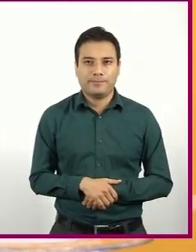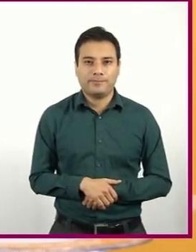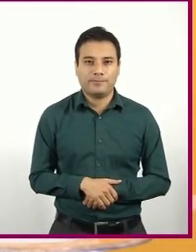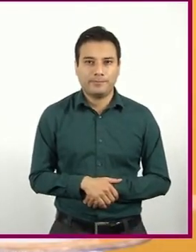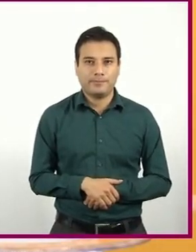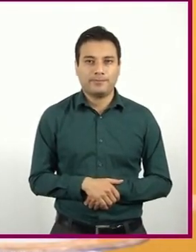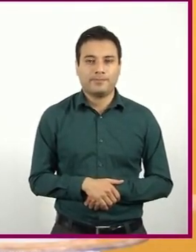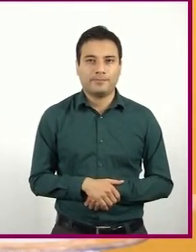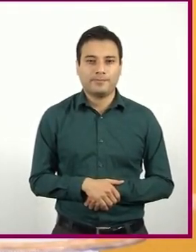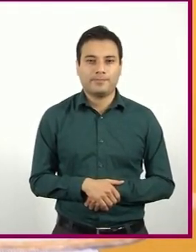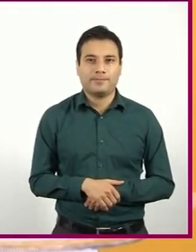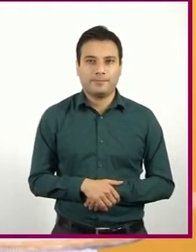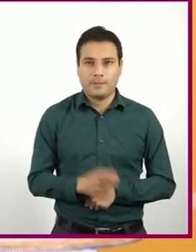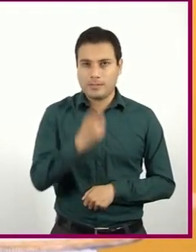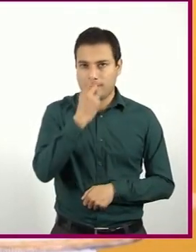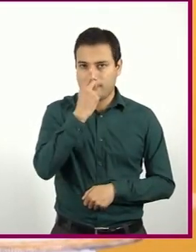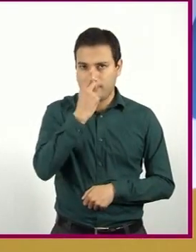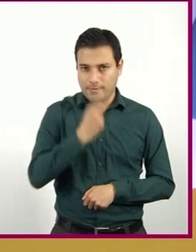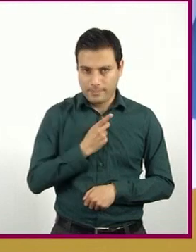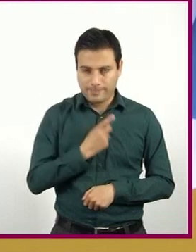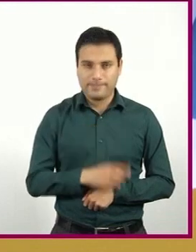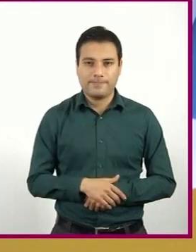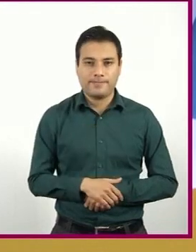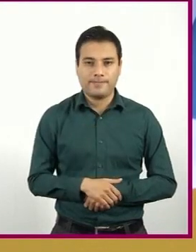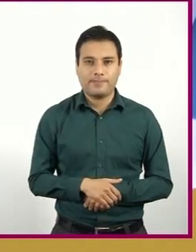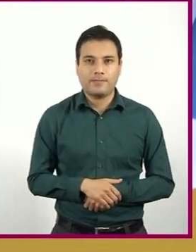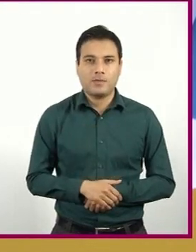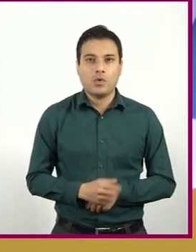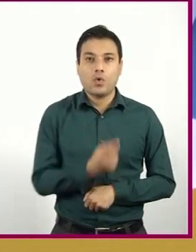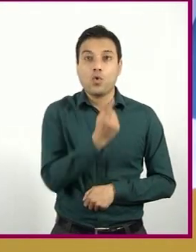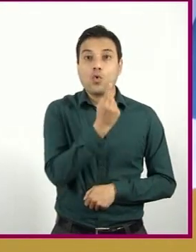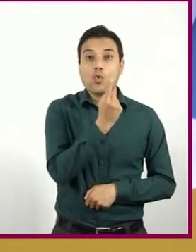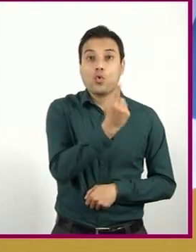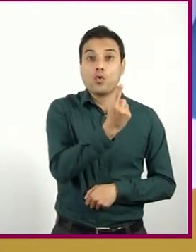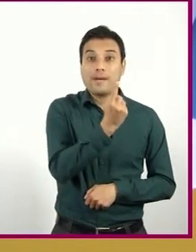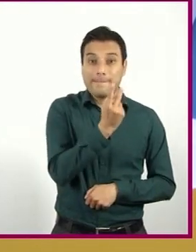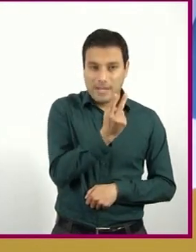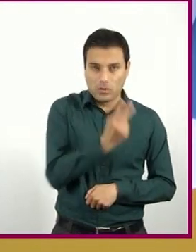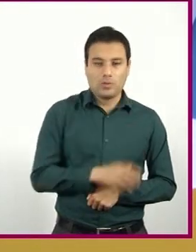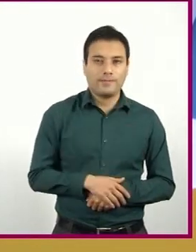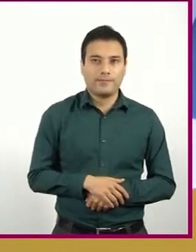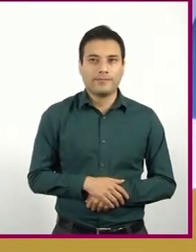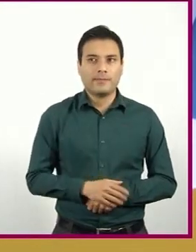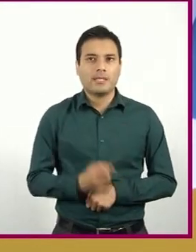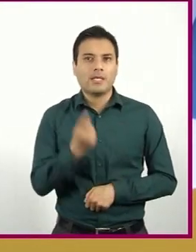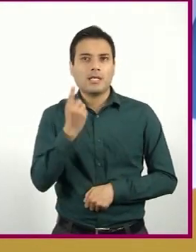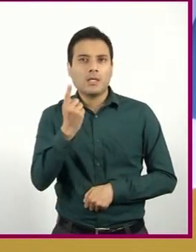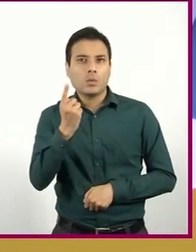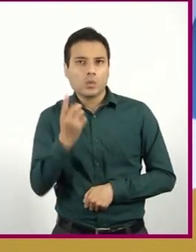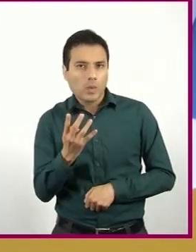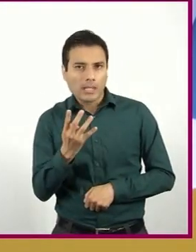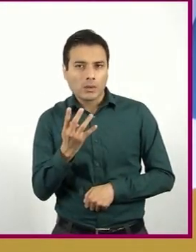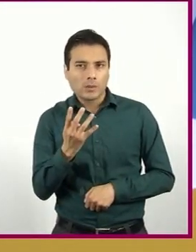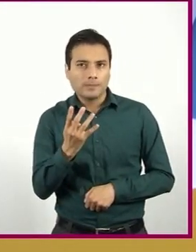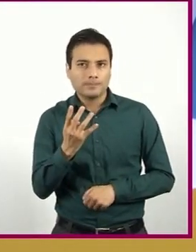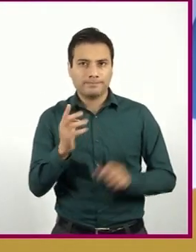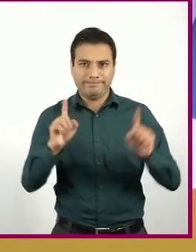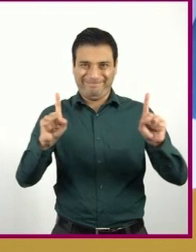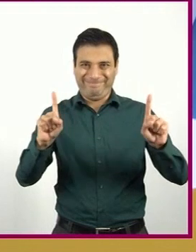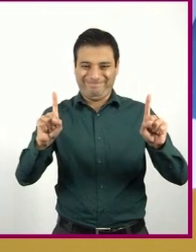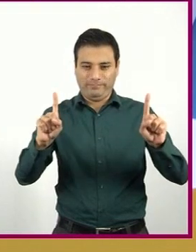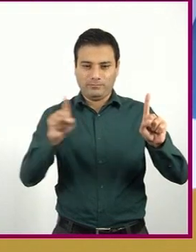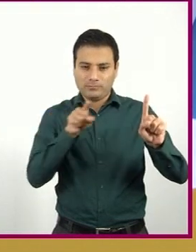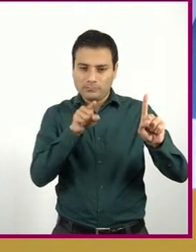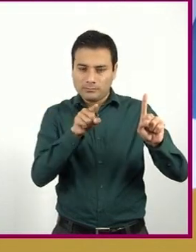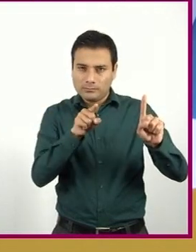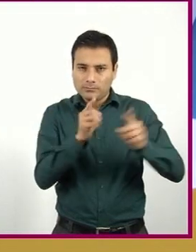Ahora me vas a decir una fracción que se encuentre entre esas dos. ¿Entre un cuarto? Vamos a tomarlo así.